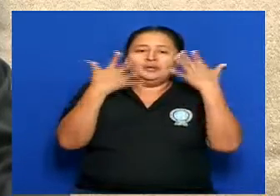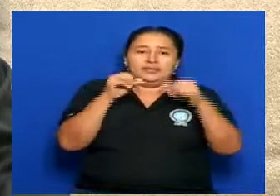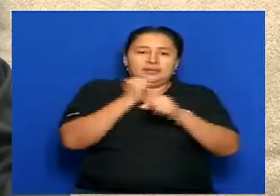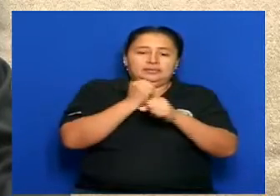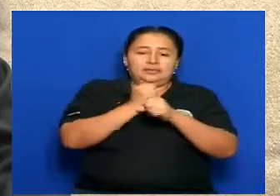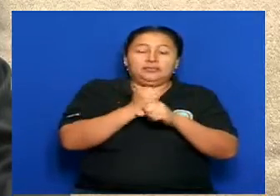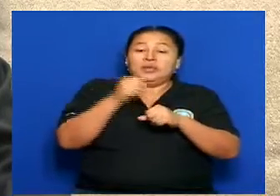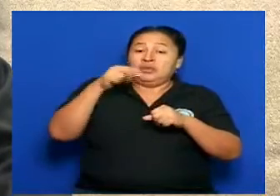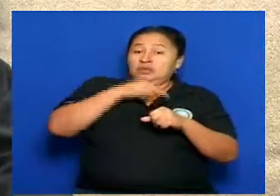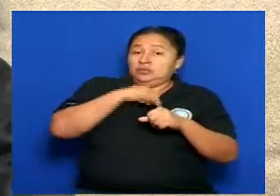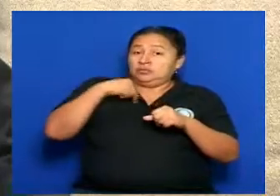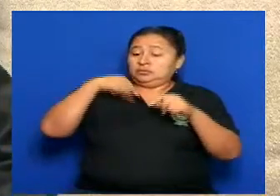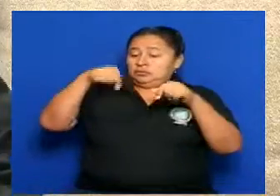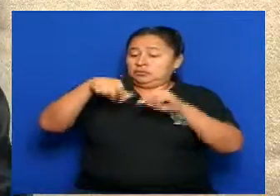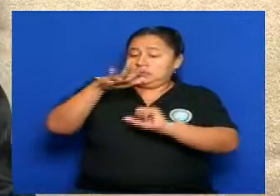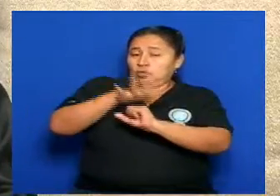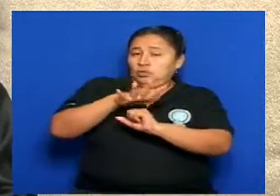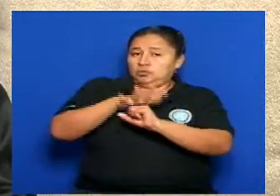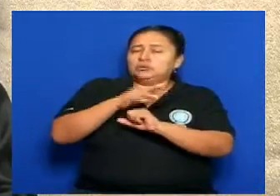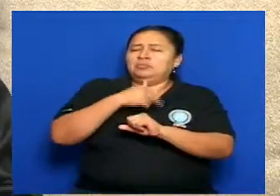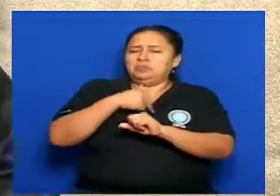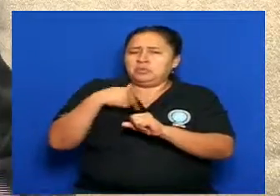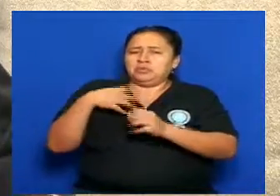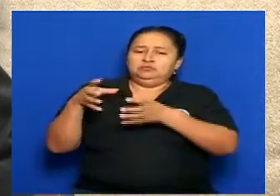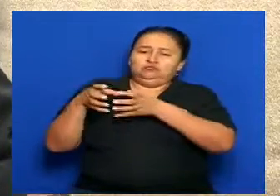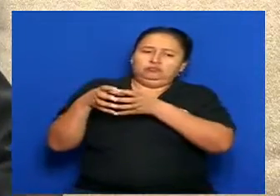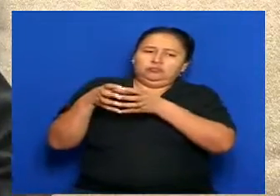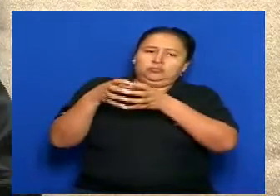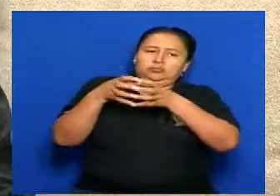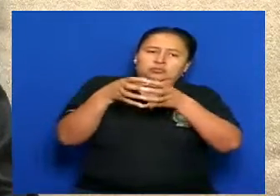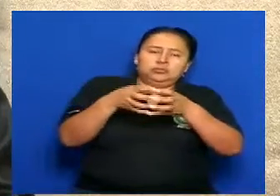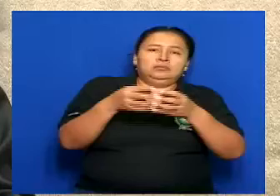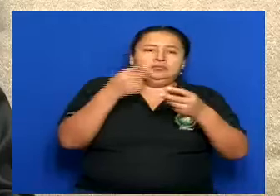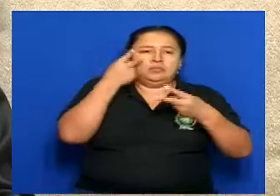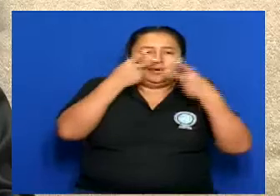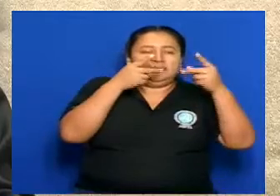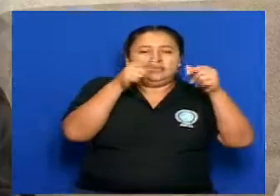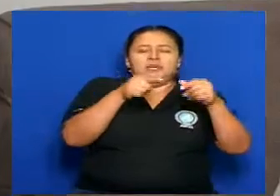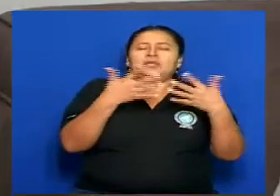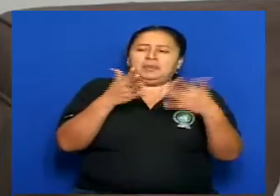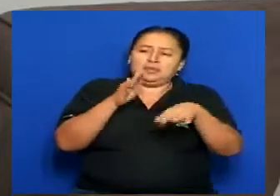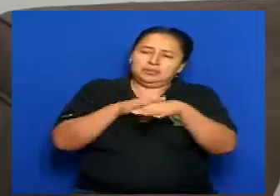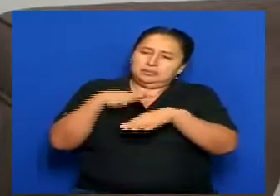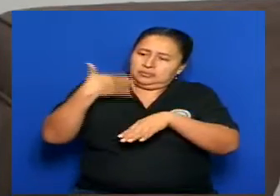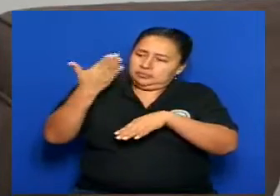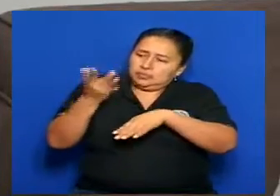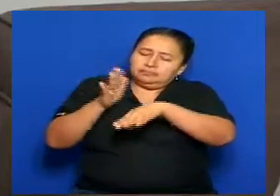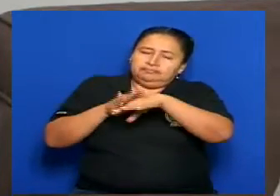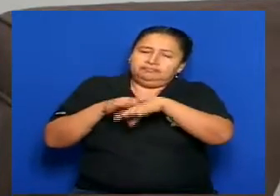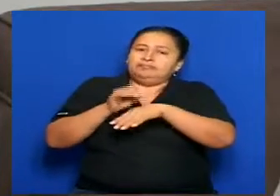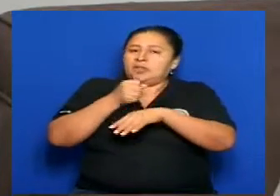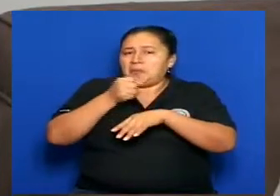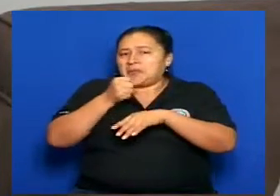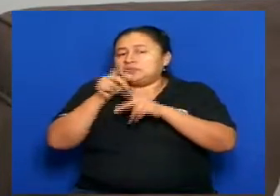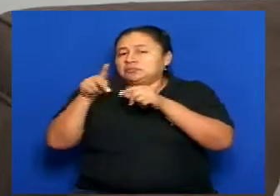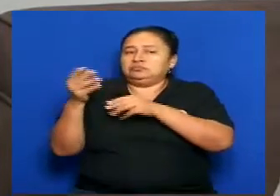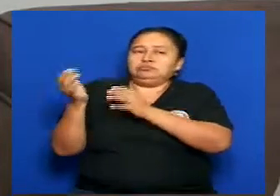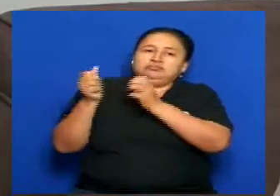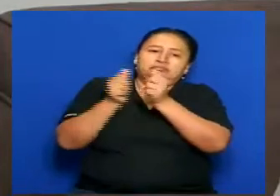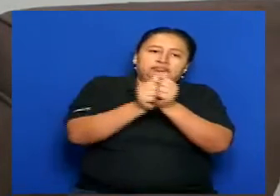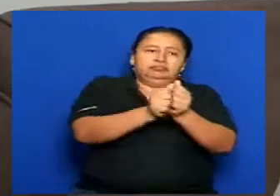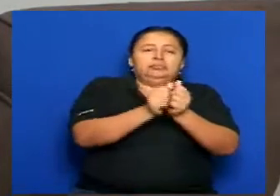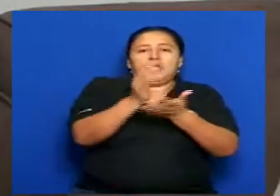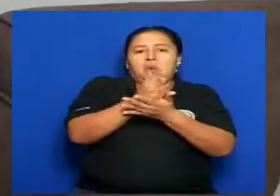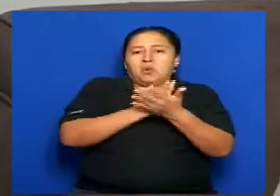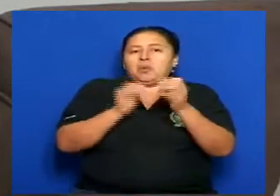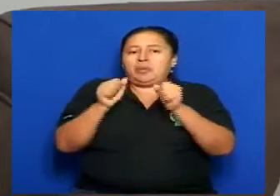desde la comisión del medio ambiente haremos una visita in situ que también se la daremos a conocer a los medios de comunicación para que nos acompañen aquellos